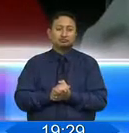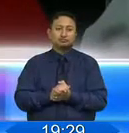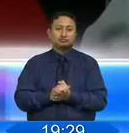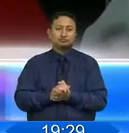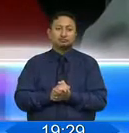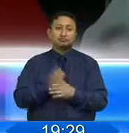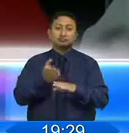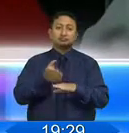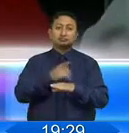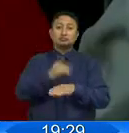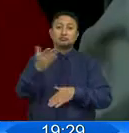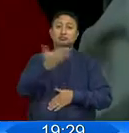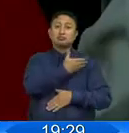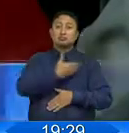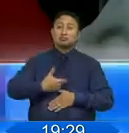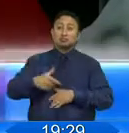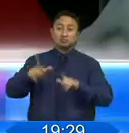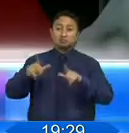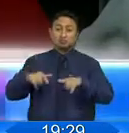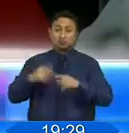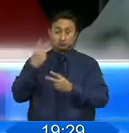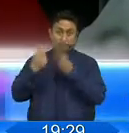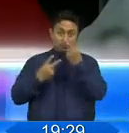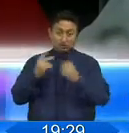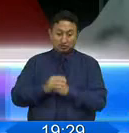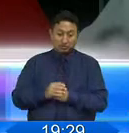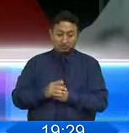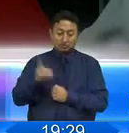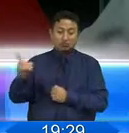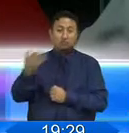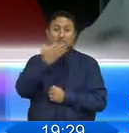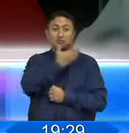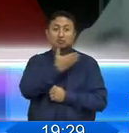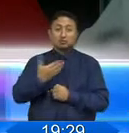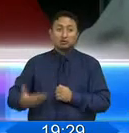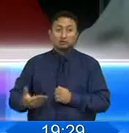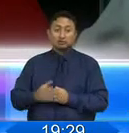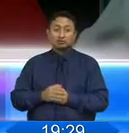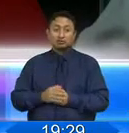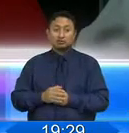días al presidente de la República, el presidente nos hizo,